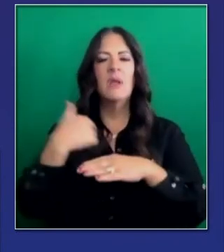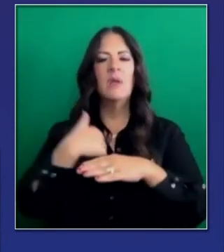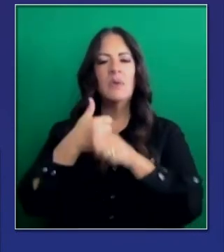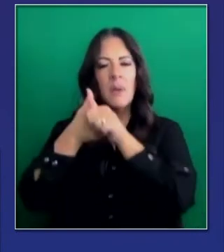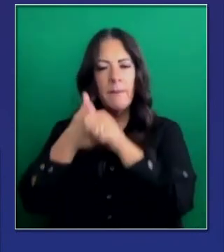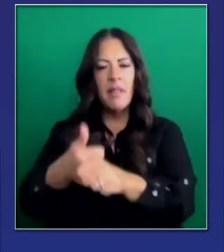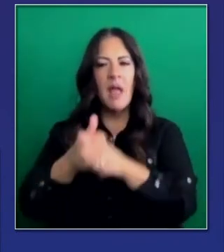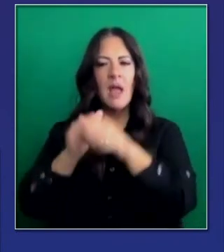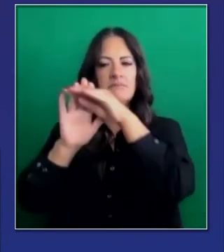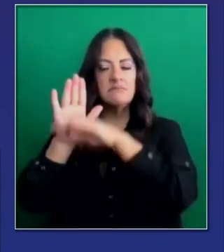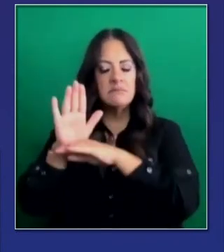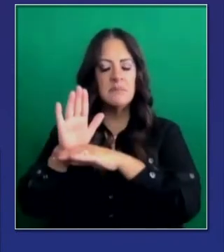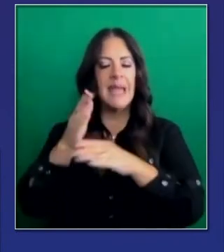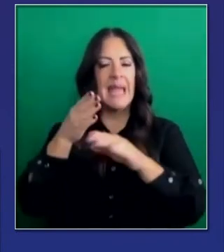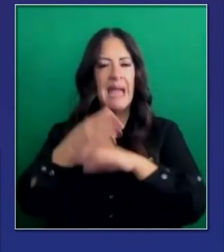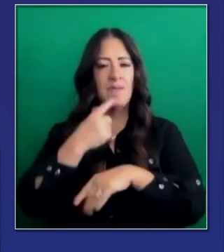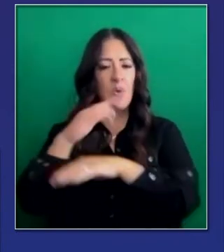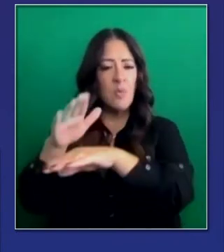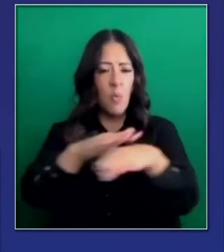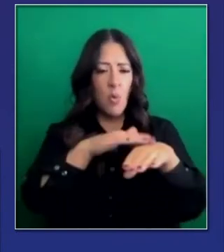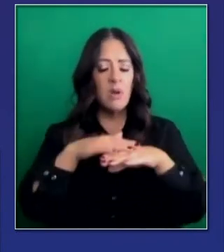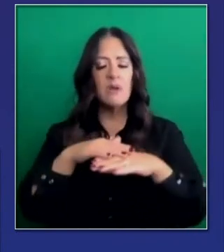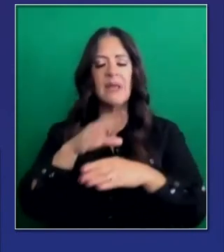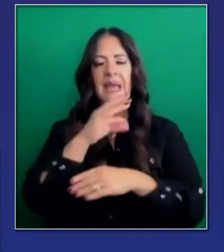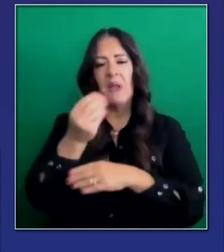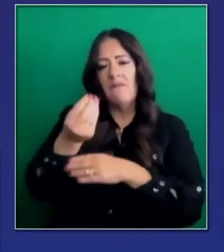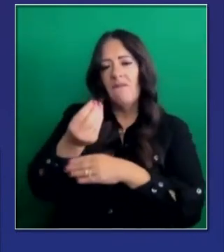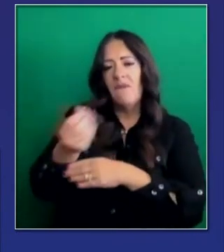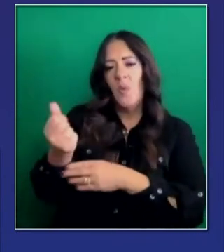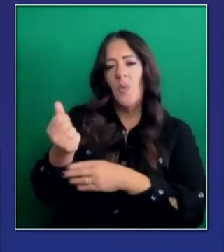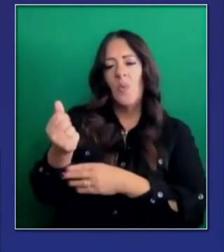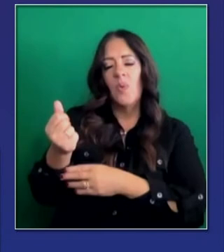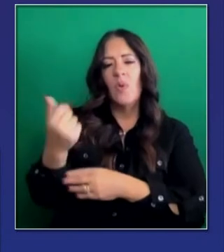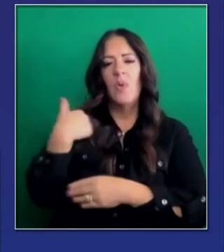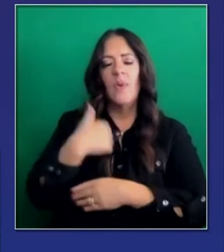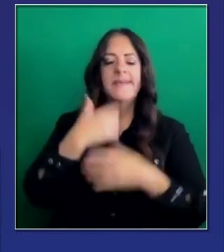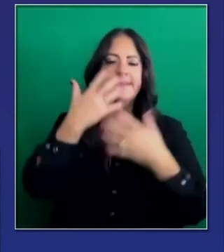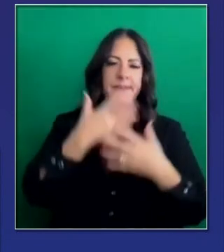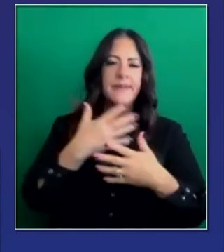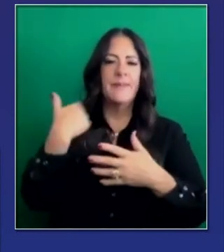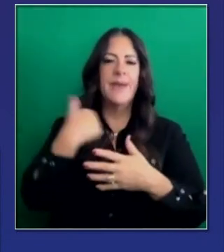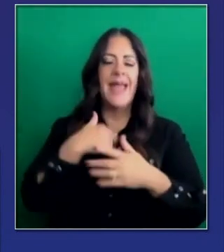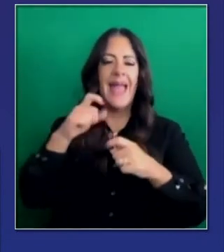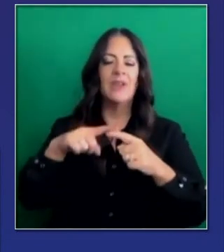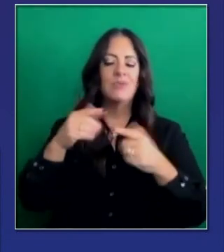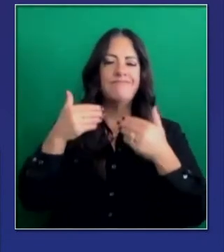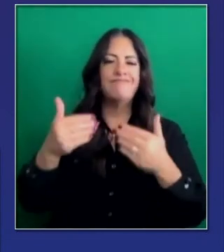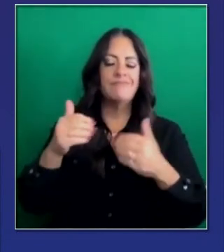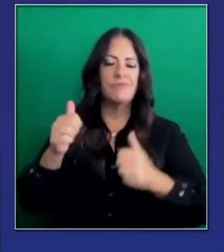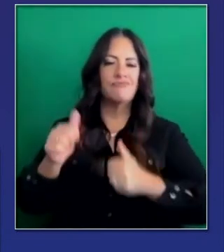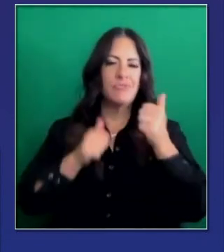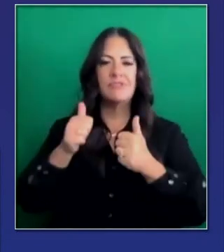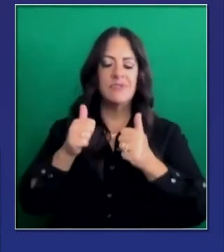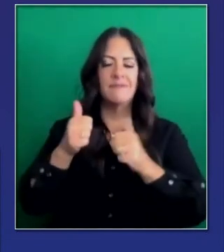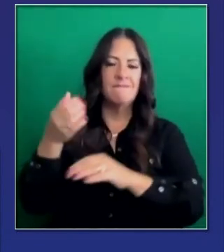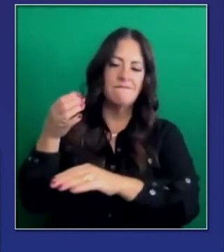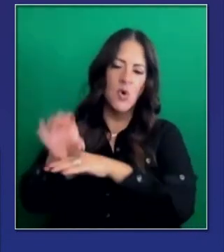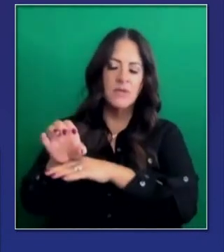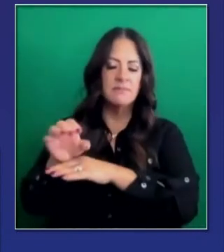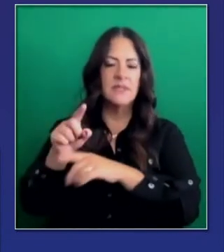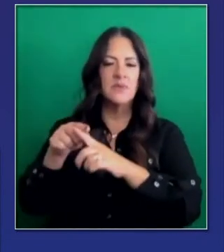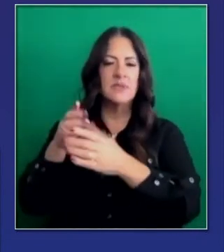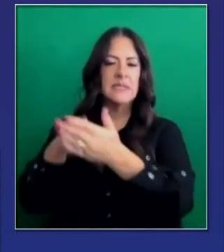la ley o el reglamento y en los casos en los que lamentablemente tuvimos que ser más agresivos en acción